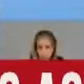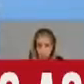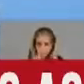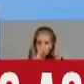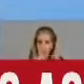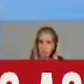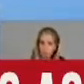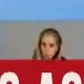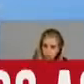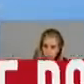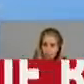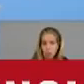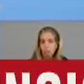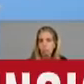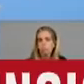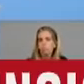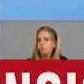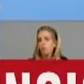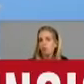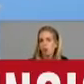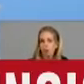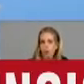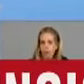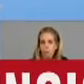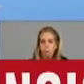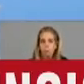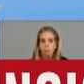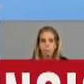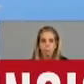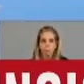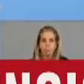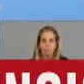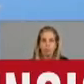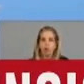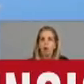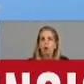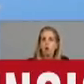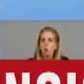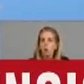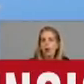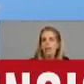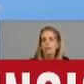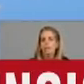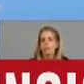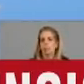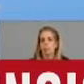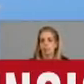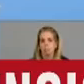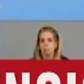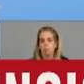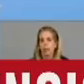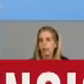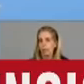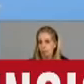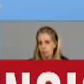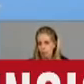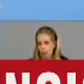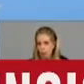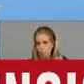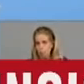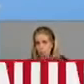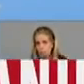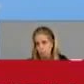las camas de terapia intensiva por todas patologías, es decir, no solo por coronavirus, sino por sí. todas las patologías, hoy en